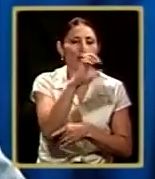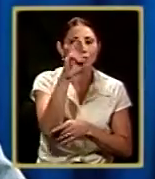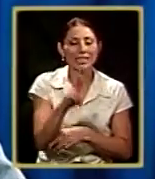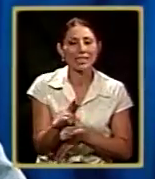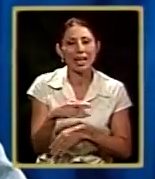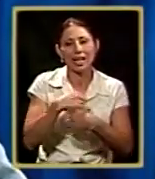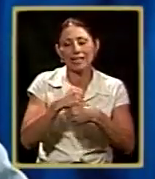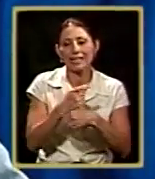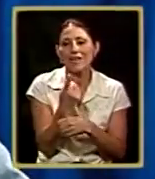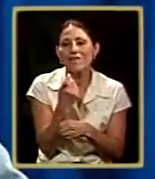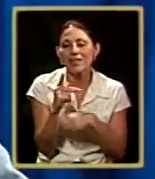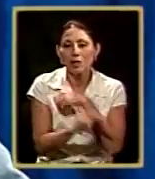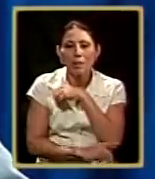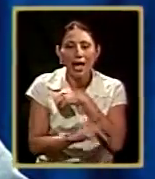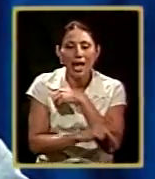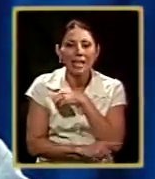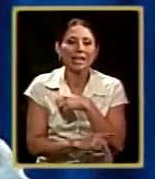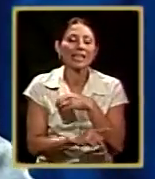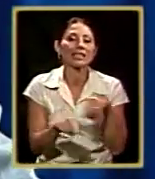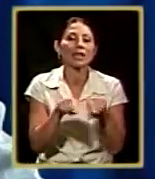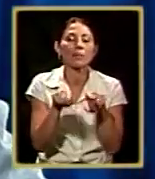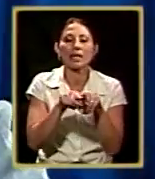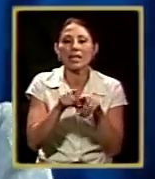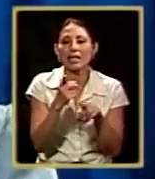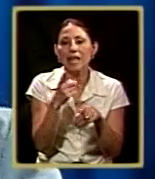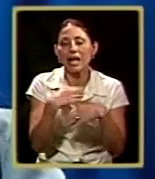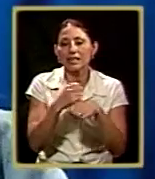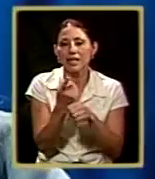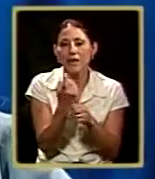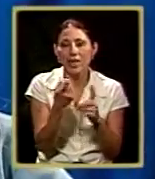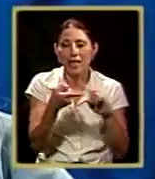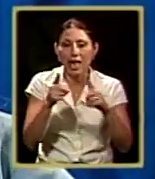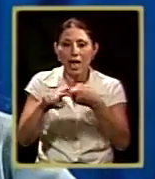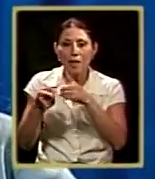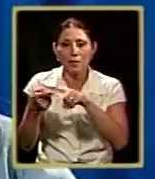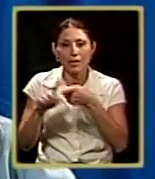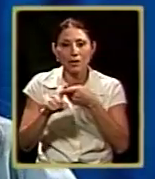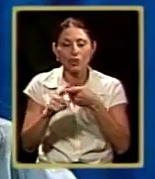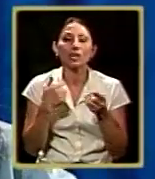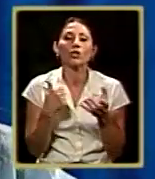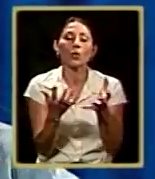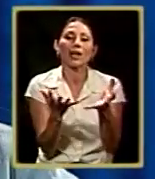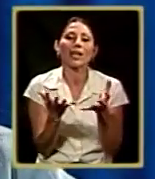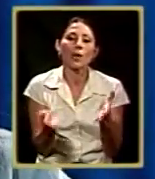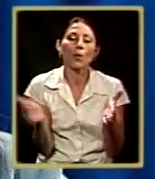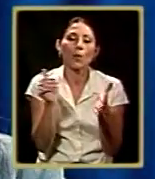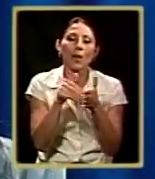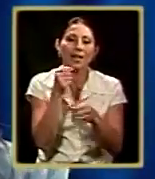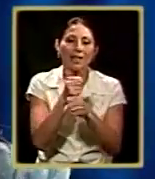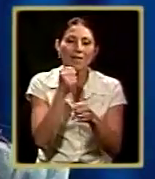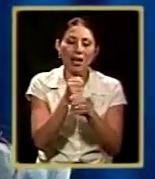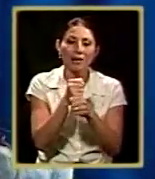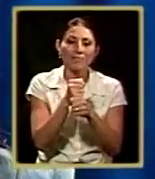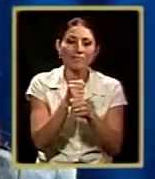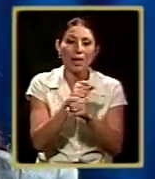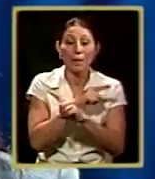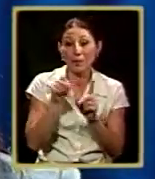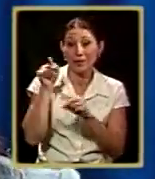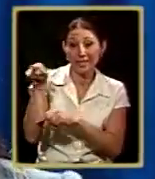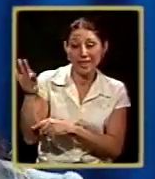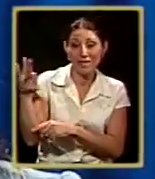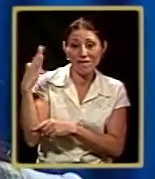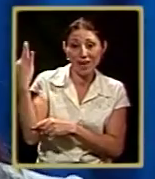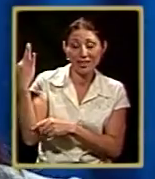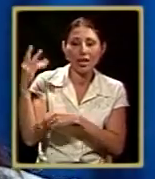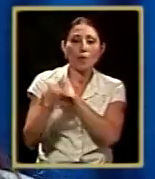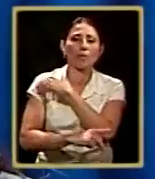país, extrañábamos la forma de ser de la gente, los amigos, y yo quería volver a trabajar y resulta que Francia es un país que tiene